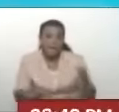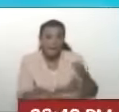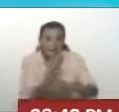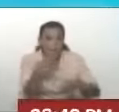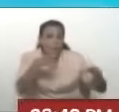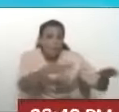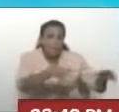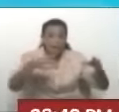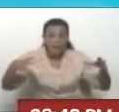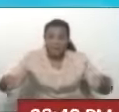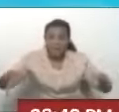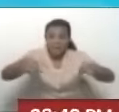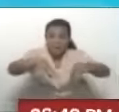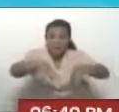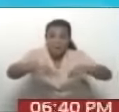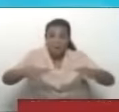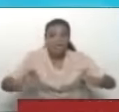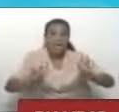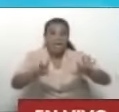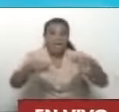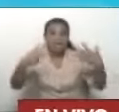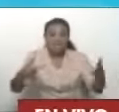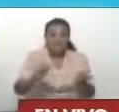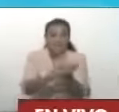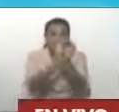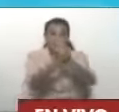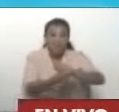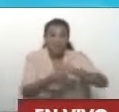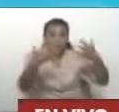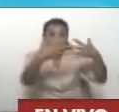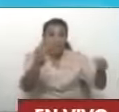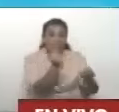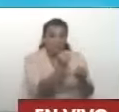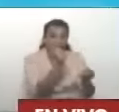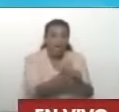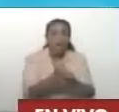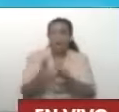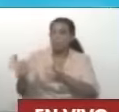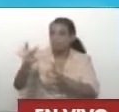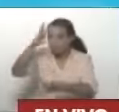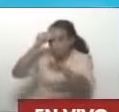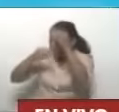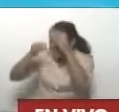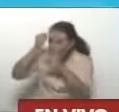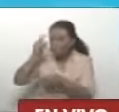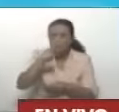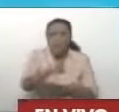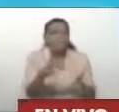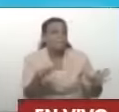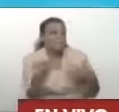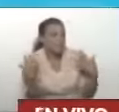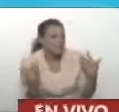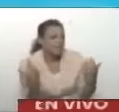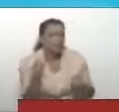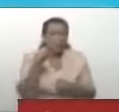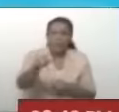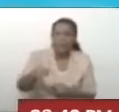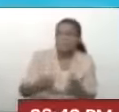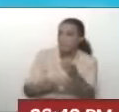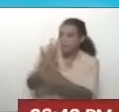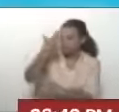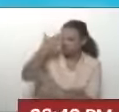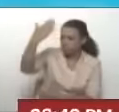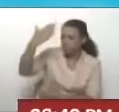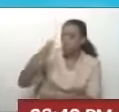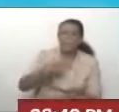que formarán parte de estos 7 vértices para el trabajo, para la formación, para la diversión, para crecer